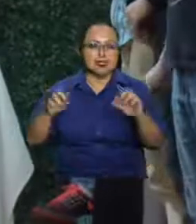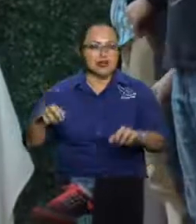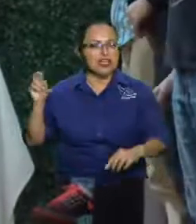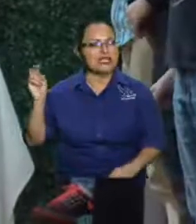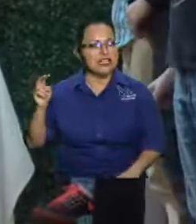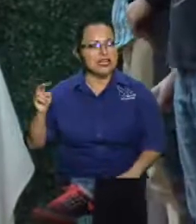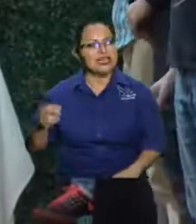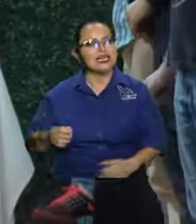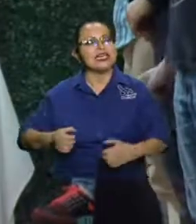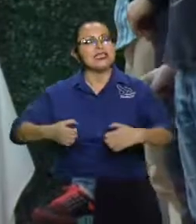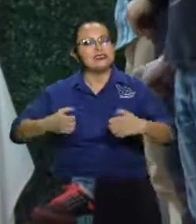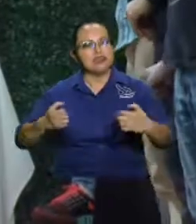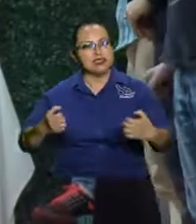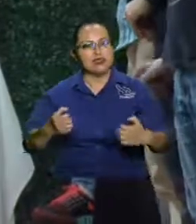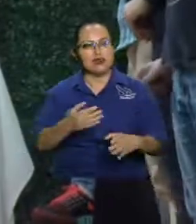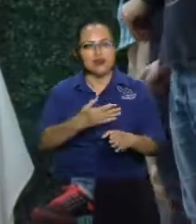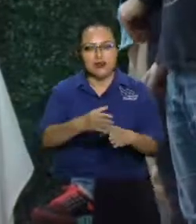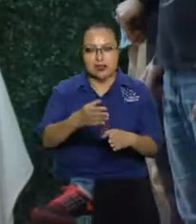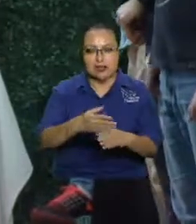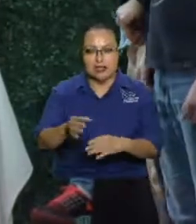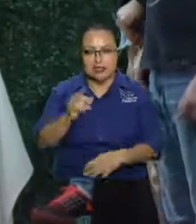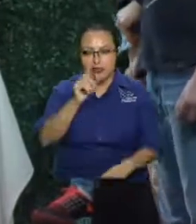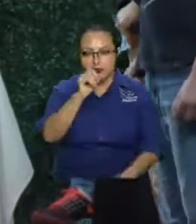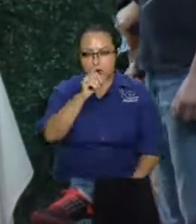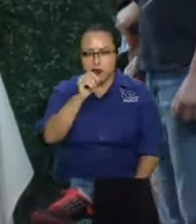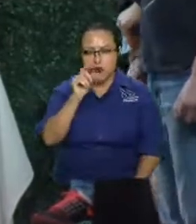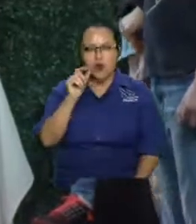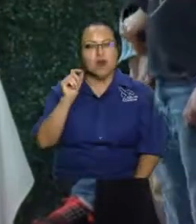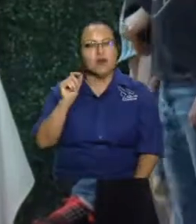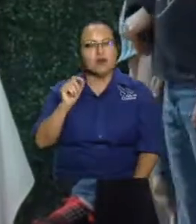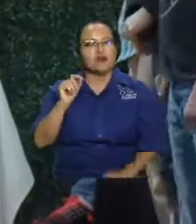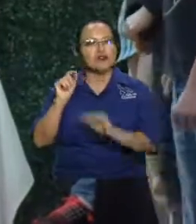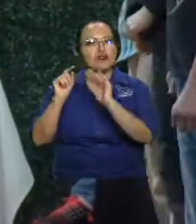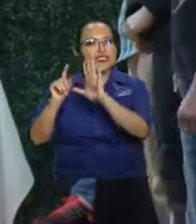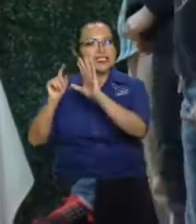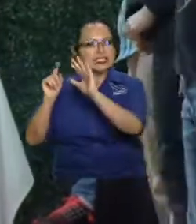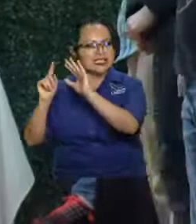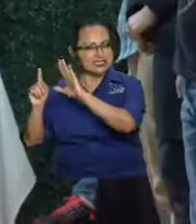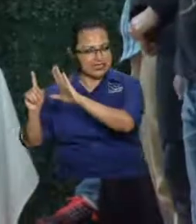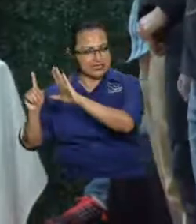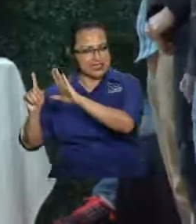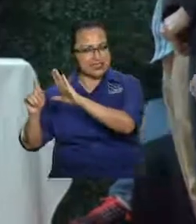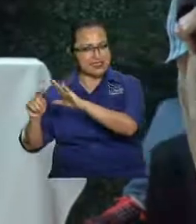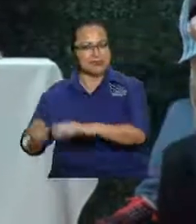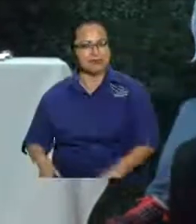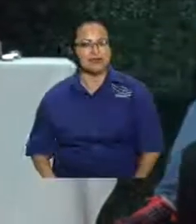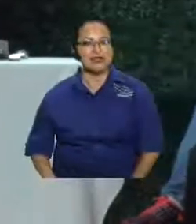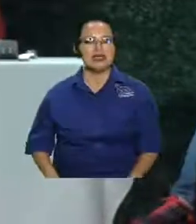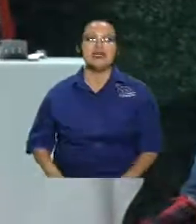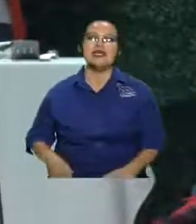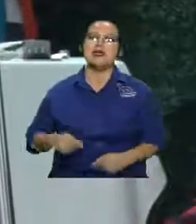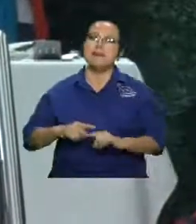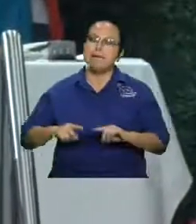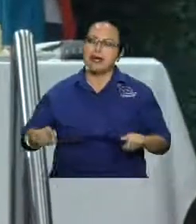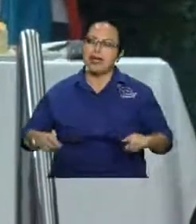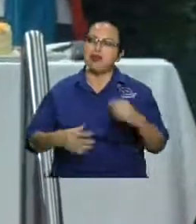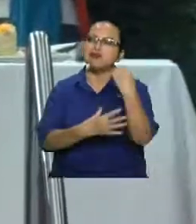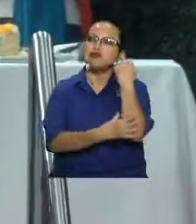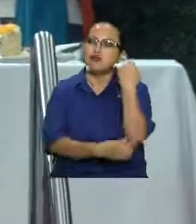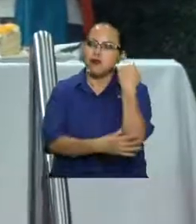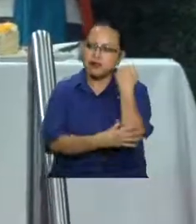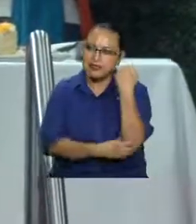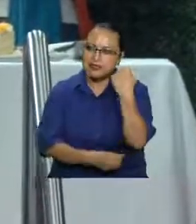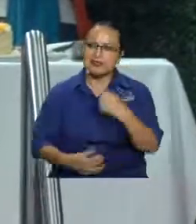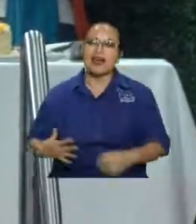necesitado. Y a ese se le da el 1.66 que se ahorró en 10 meses. Y ya es una fuerte cantidad. Y para los